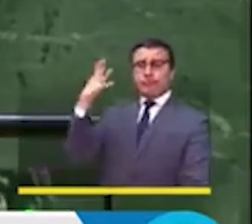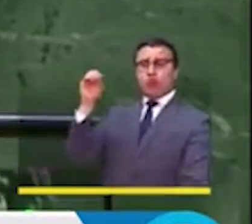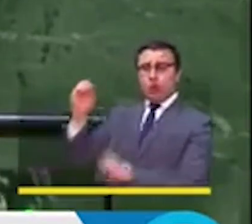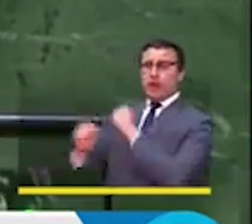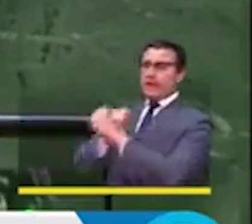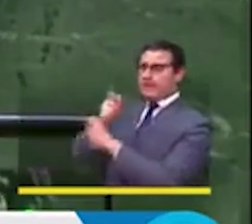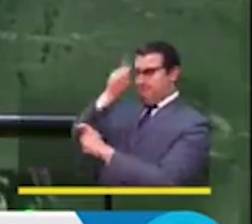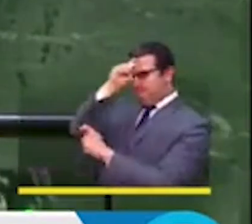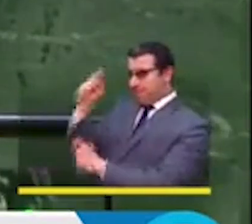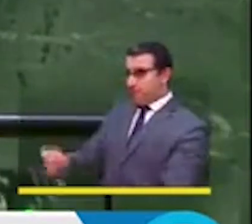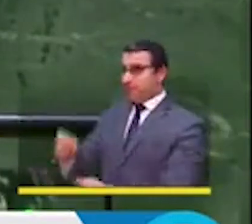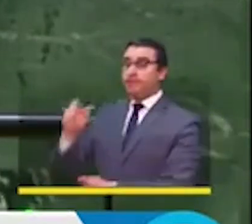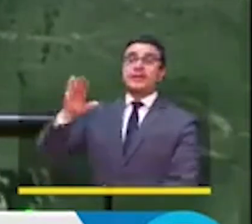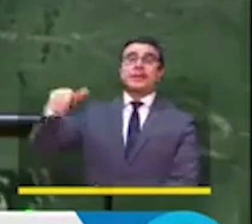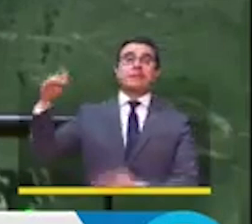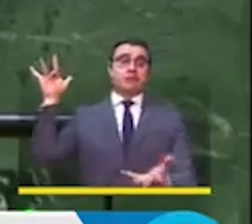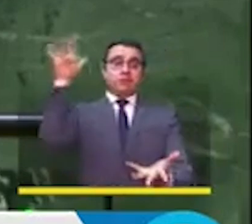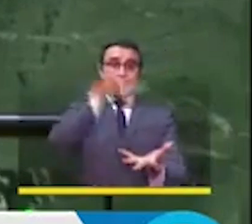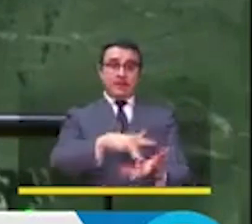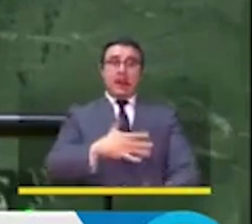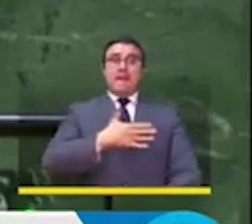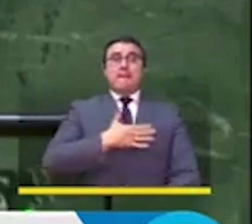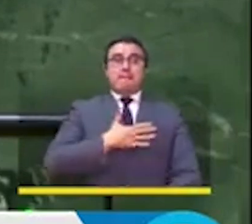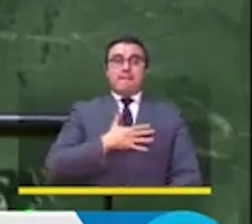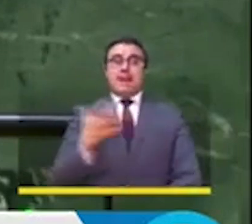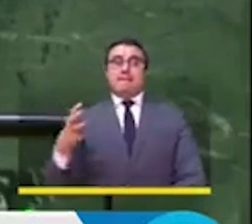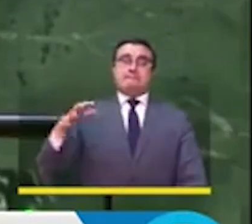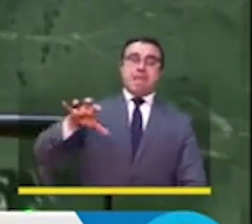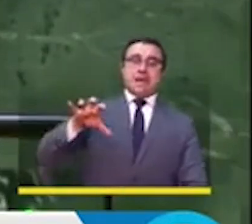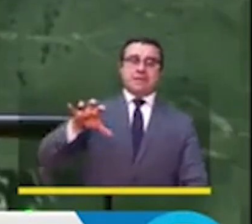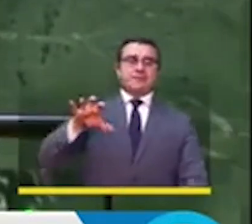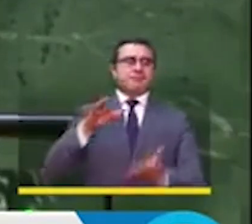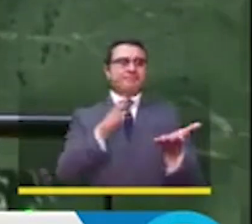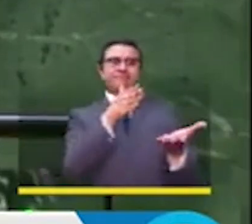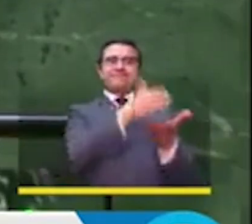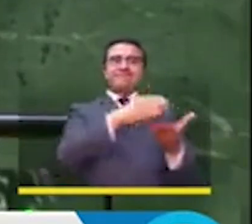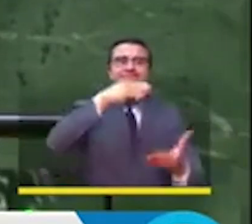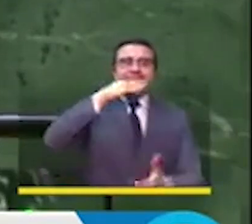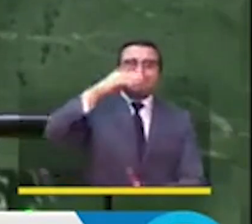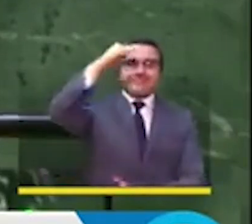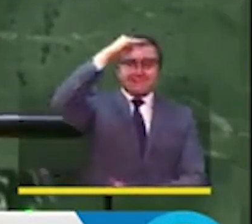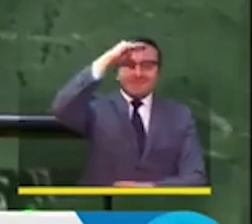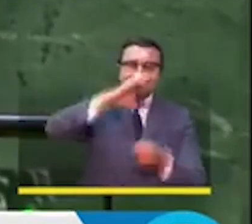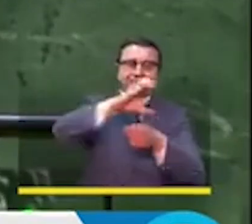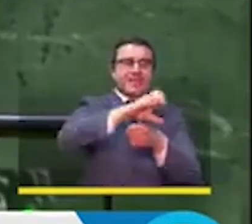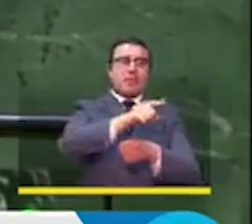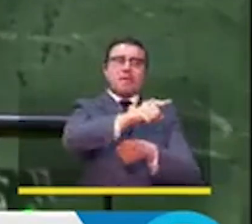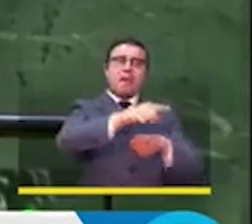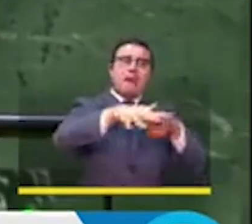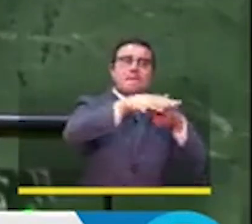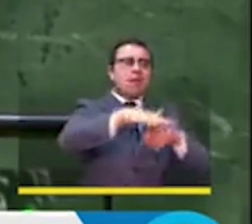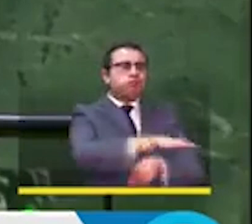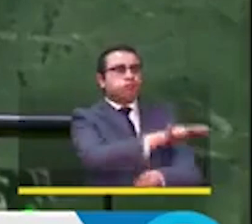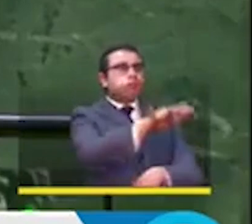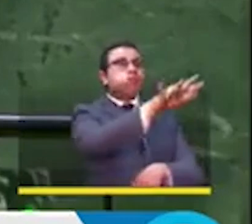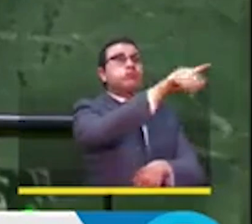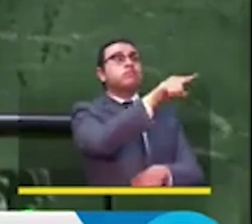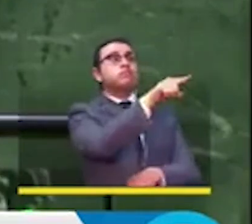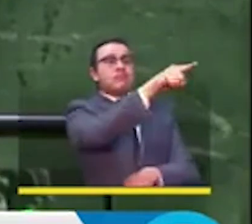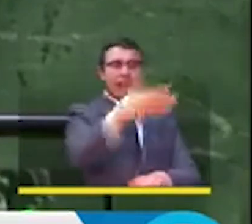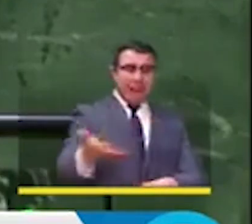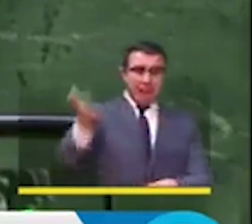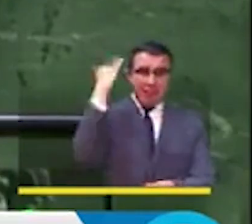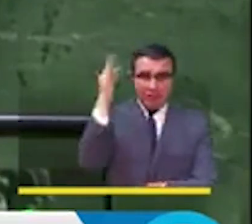Luego llegué a mi país, un barrio popular de Medellín, donde antes la mafia